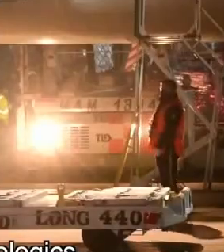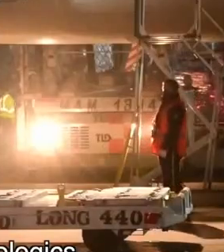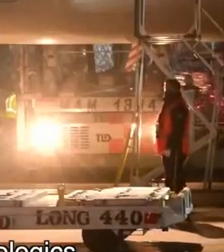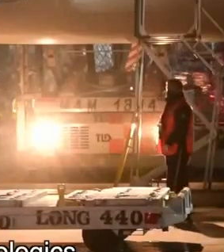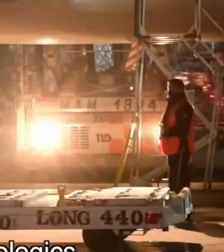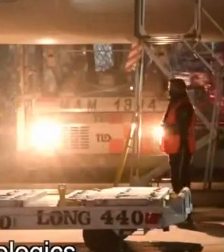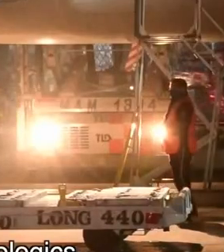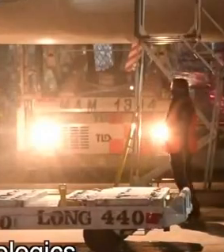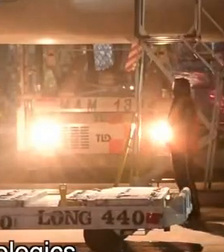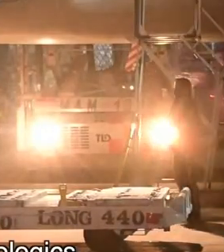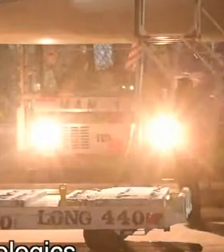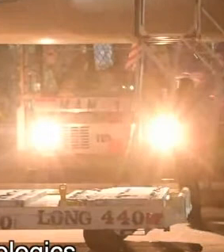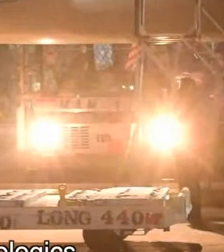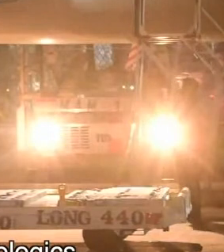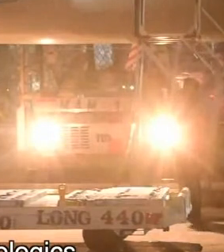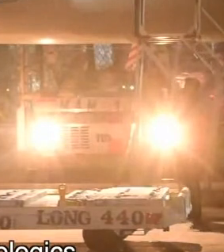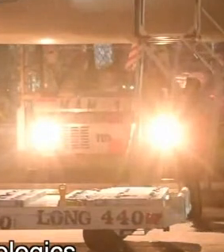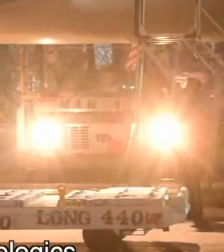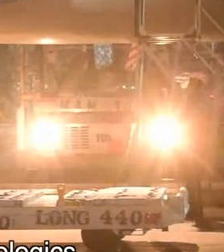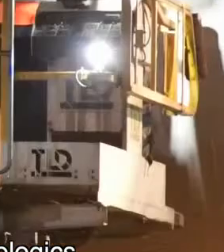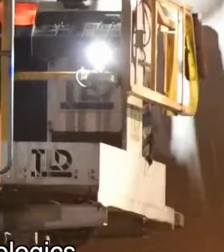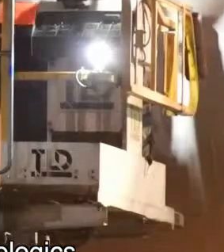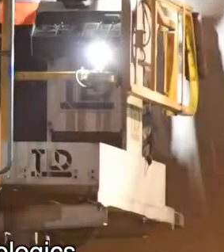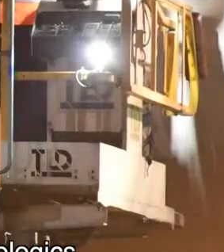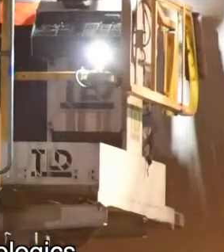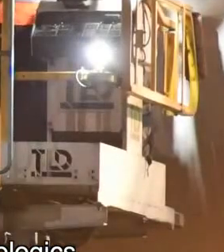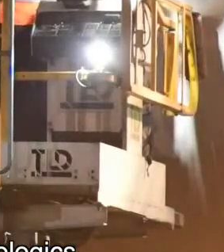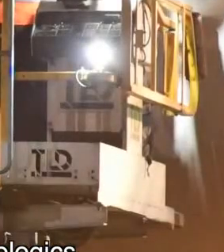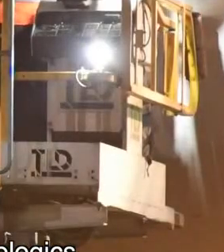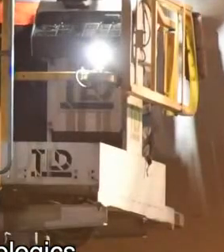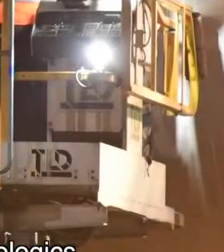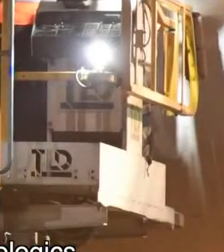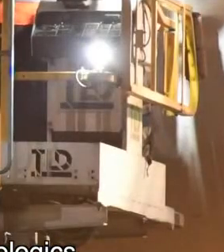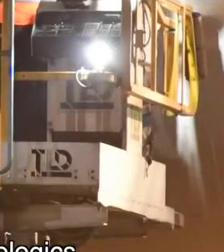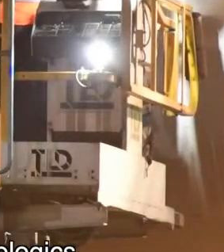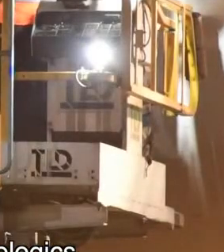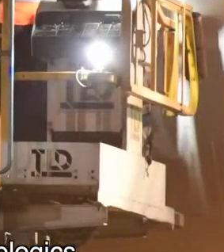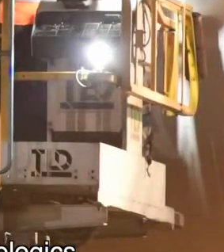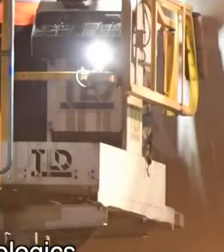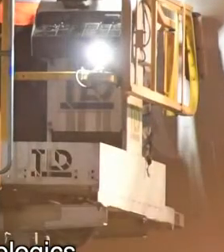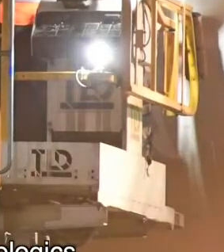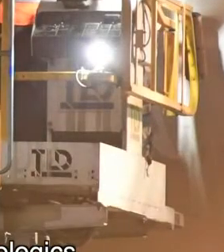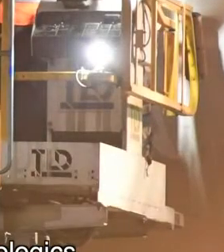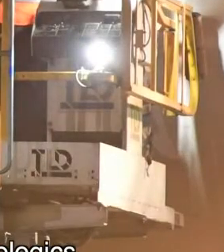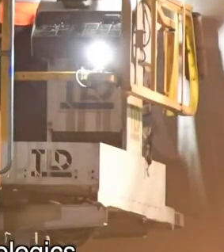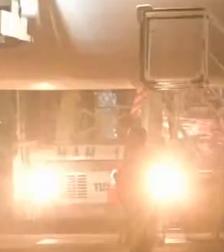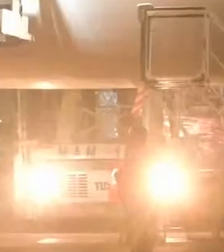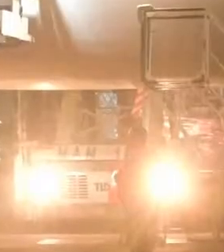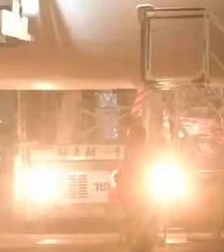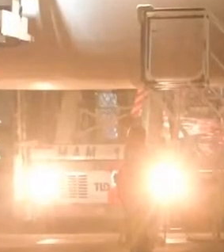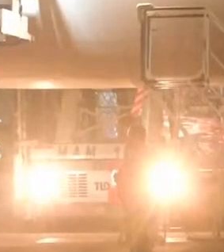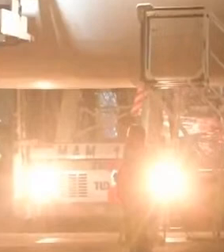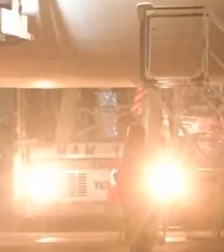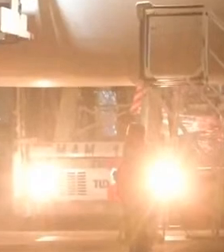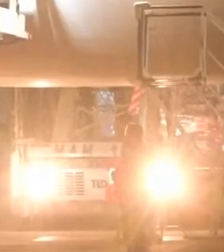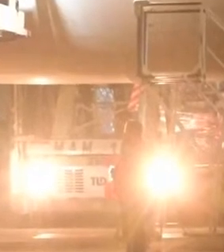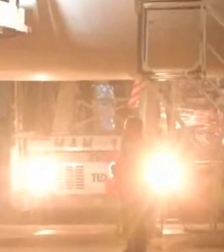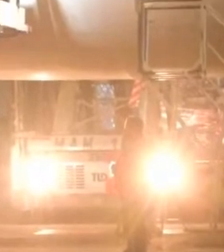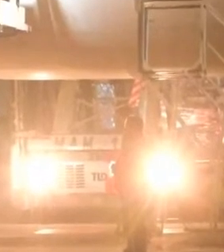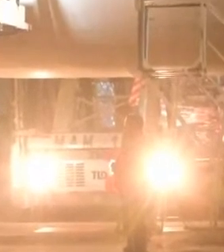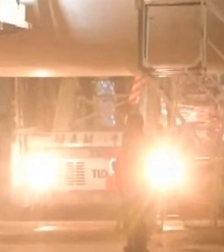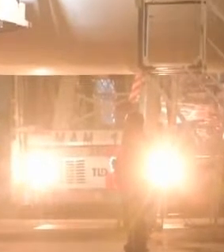Estas vacunas, junto con las recibidas este sábado 27 de marzo de la farmacéutica CanSino Biologics, suman